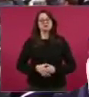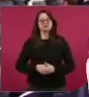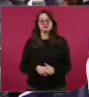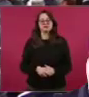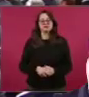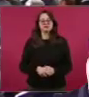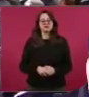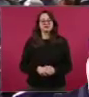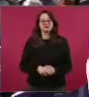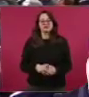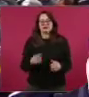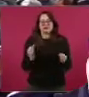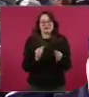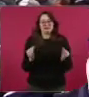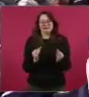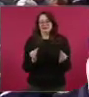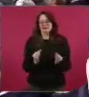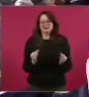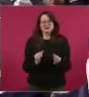Hace mucho frío.